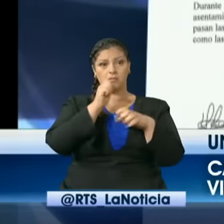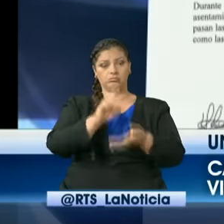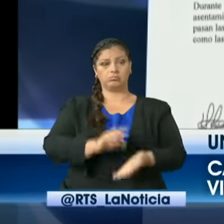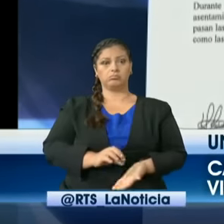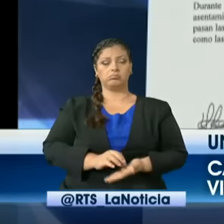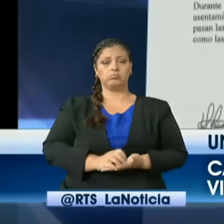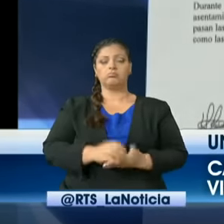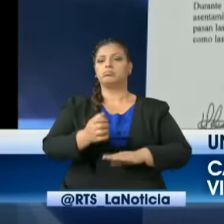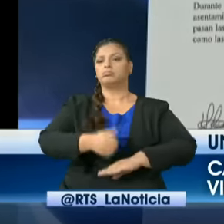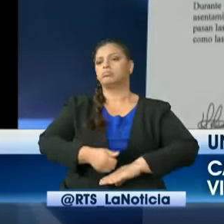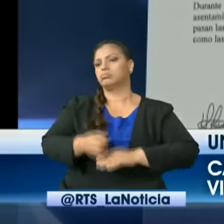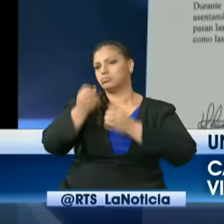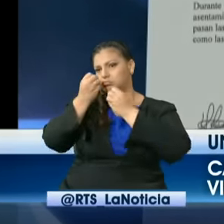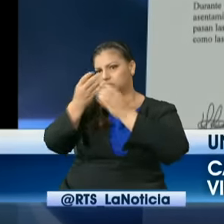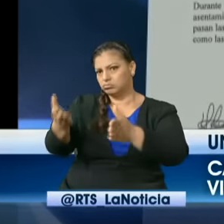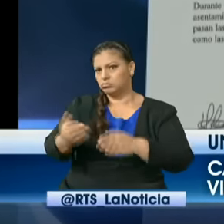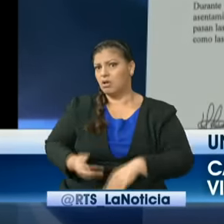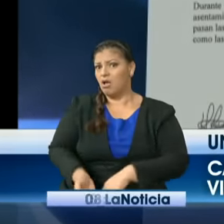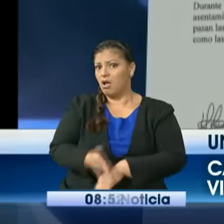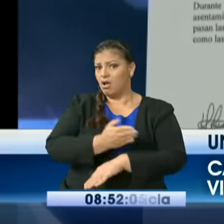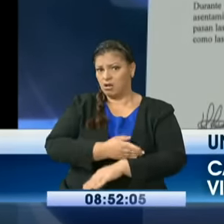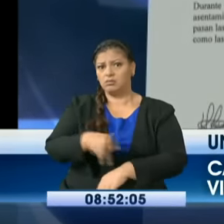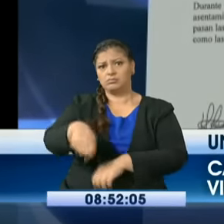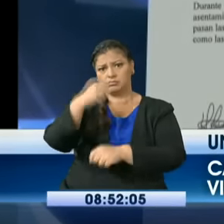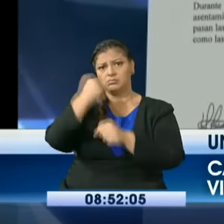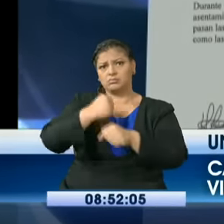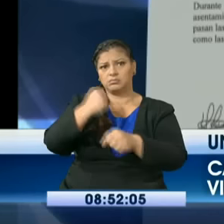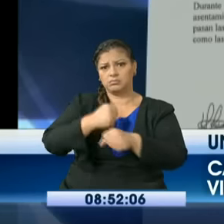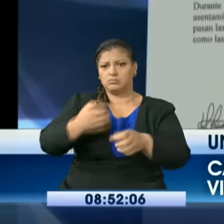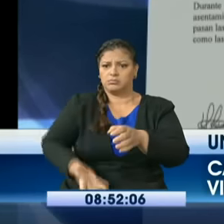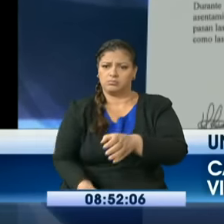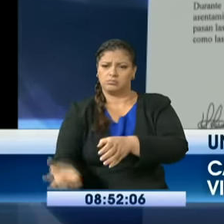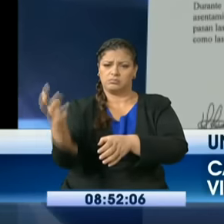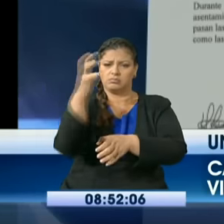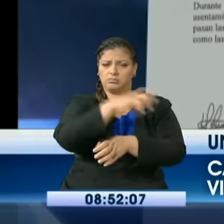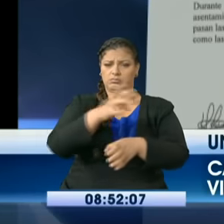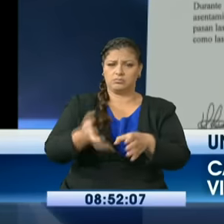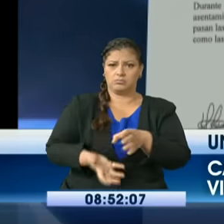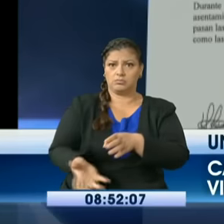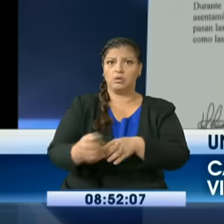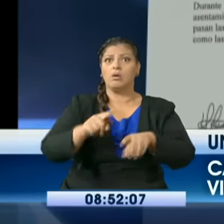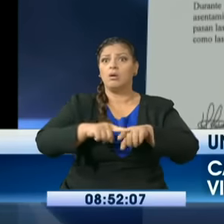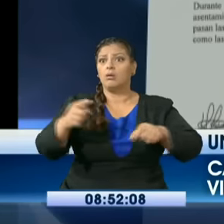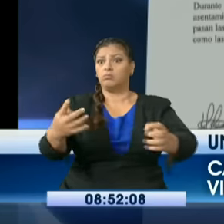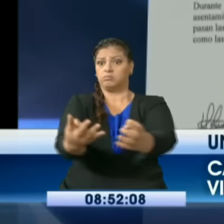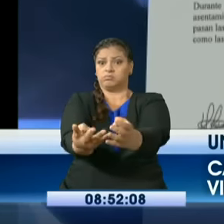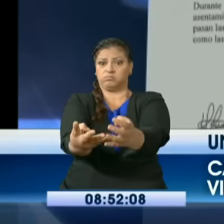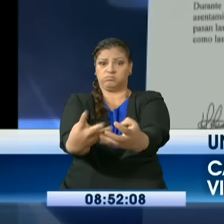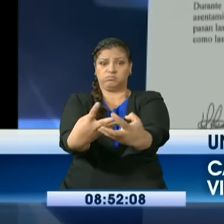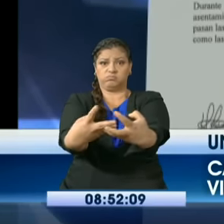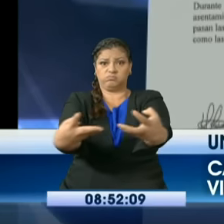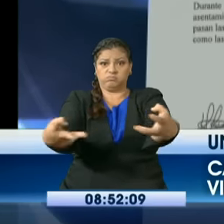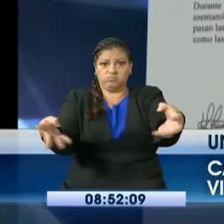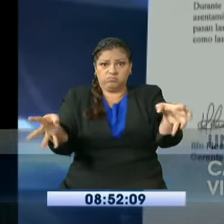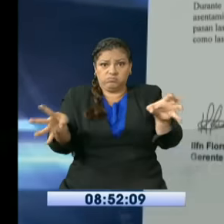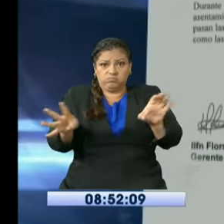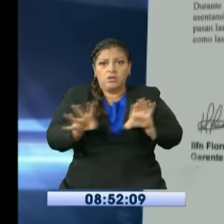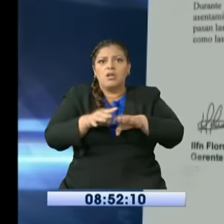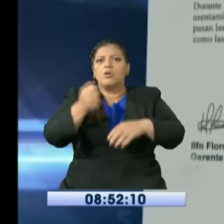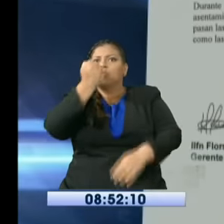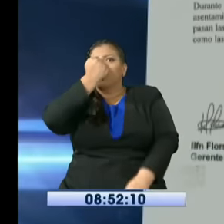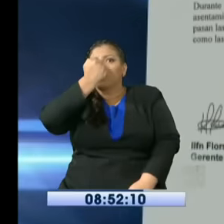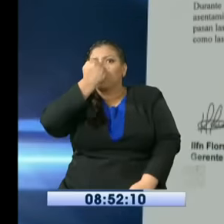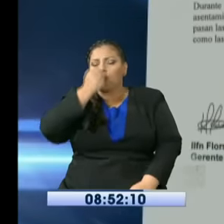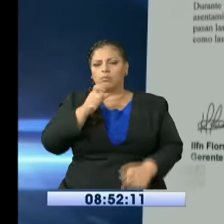debidamente señalizada para evitar el ingreso de personas y precautelar la seguridad de los habitantes del sector.